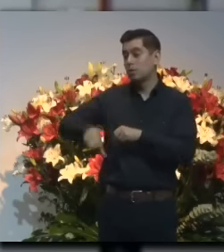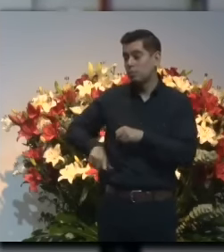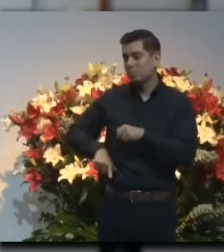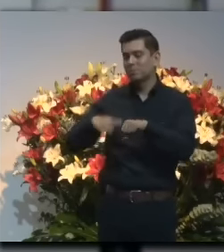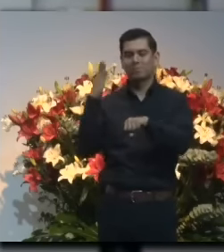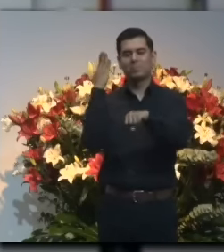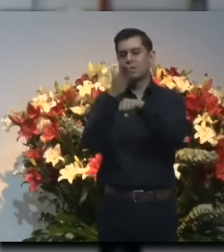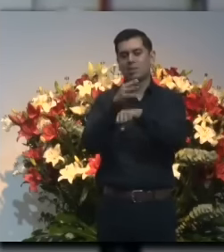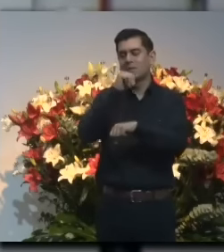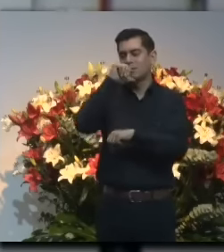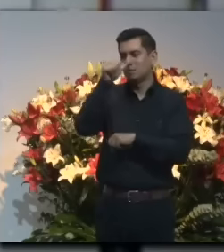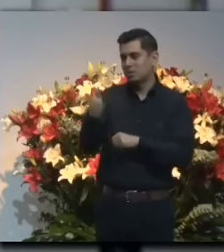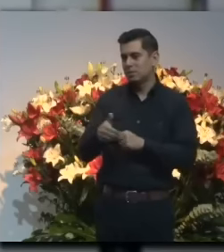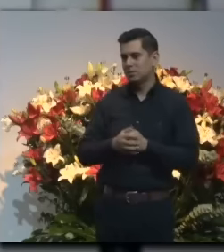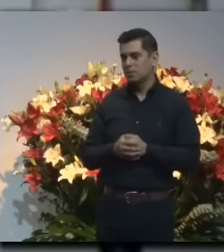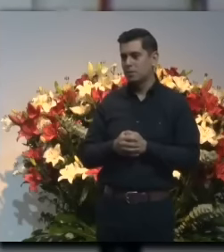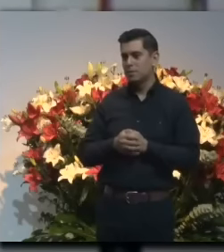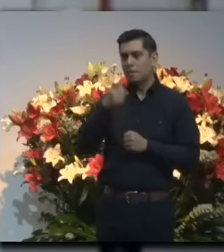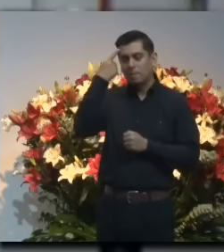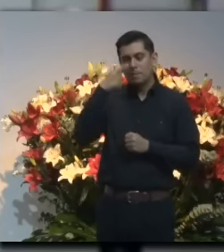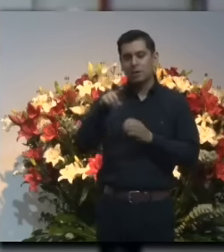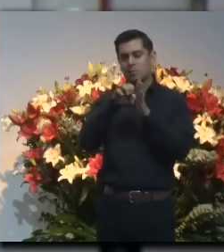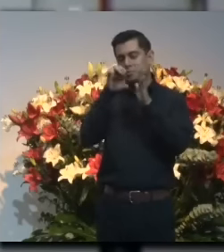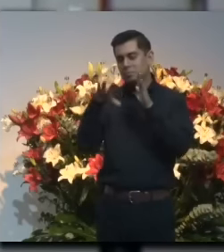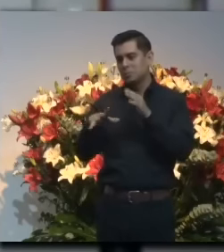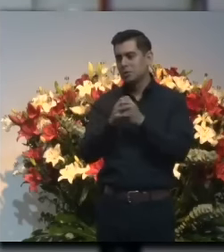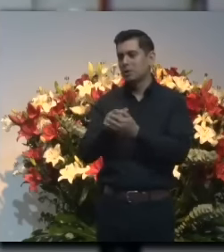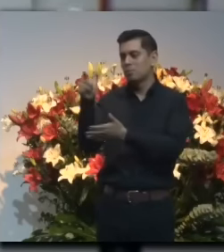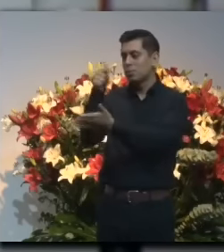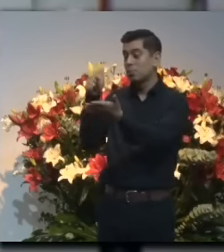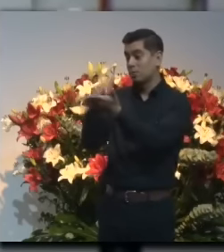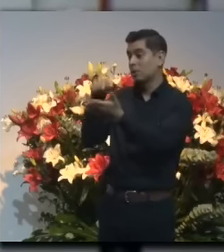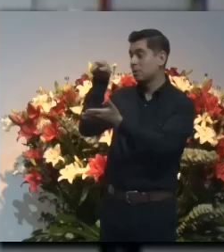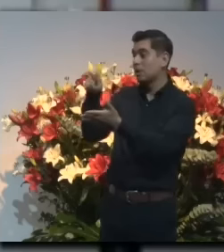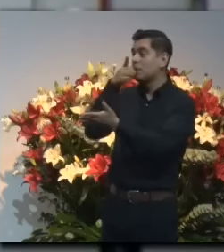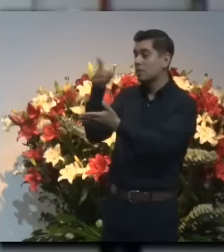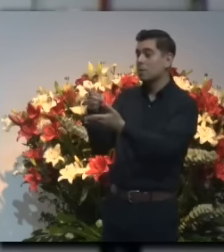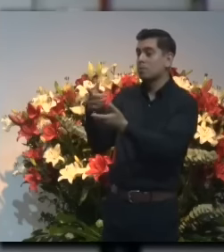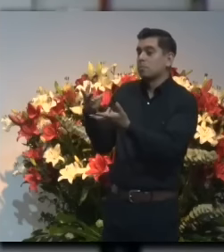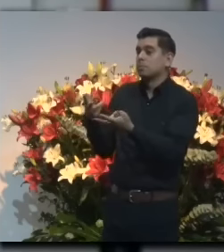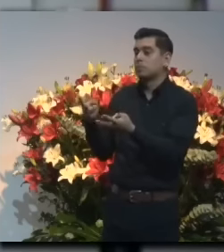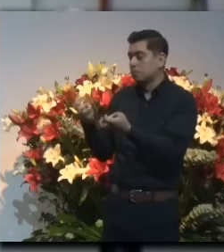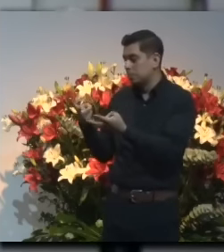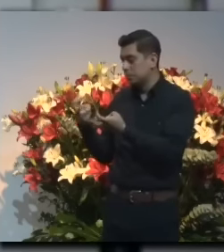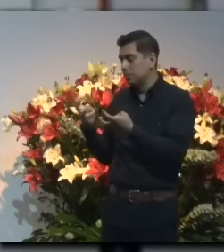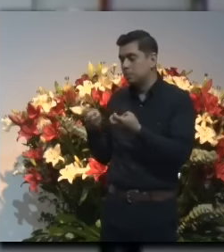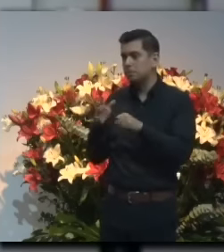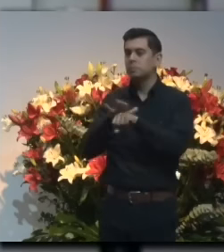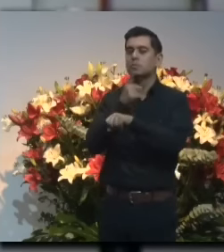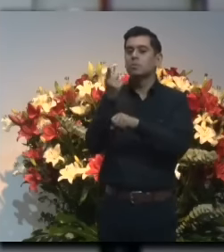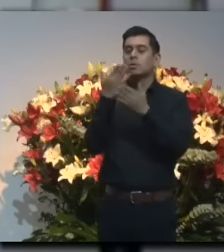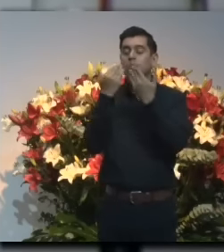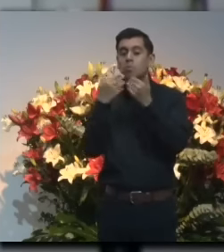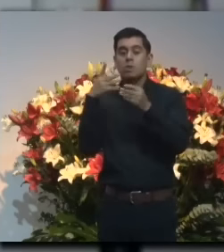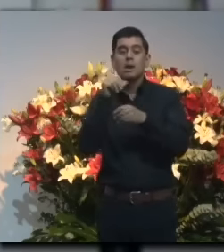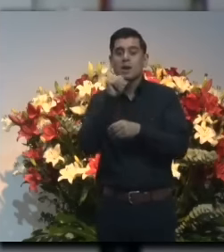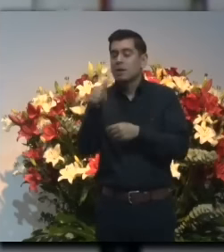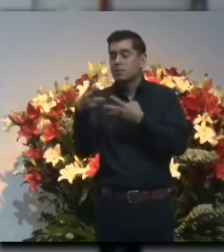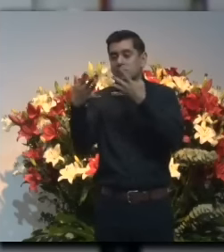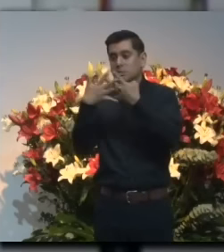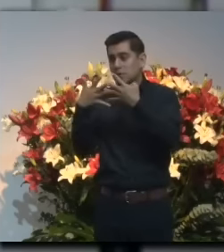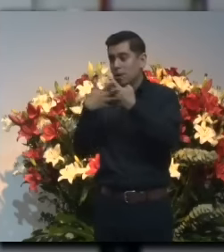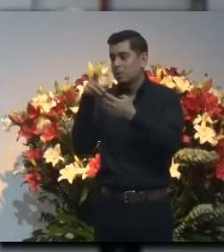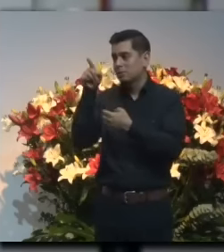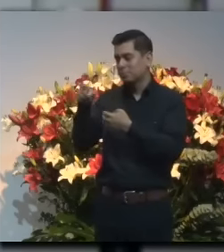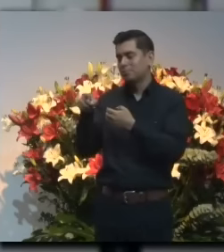castigado a los de las guarderías que dijo que robaban? ¿Por qué no tiene a nadie en la cárcel que haya desviado dinero